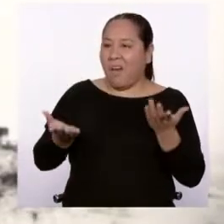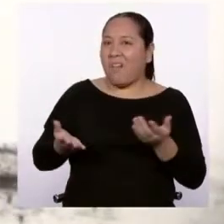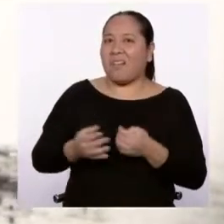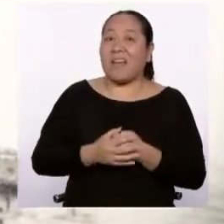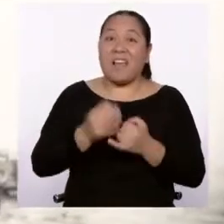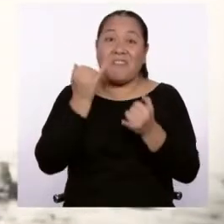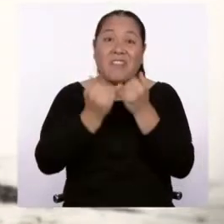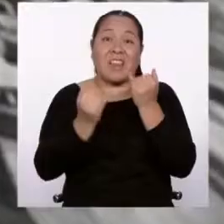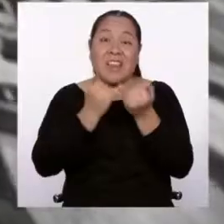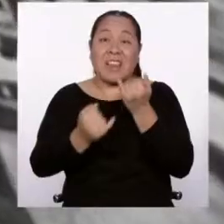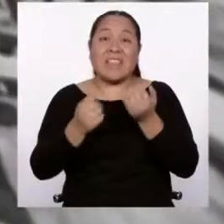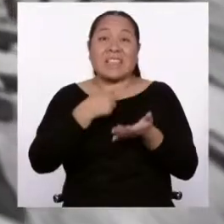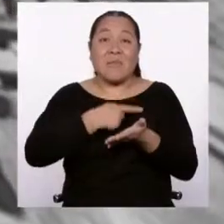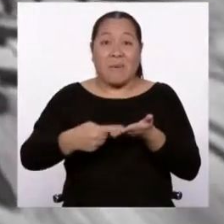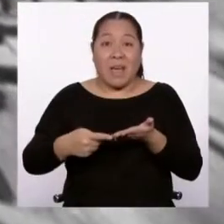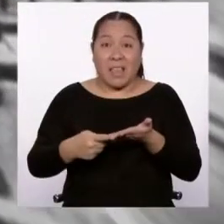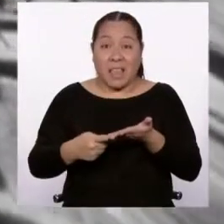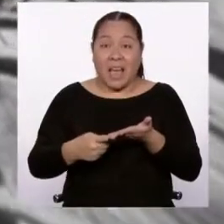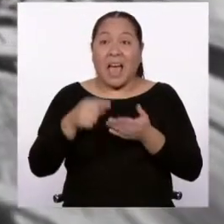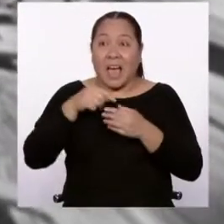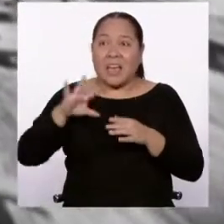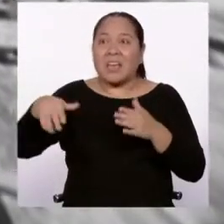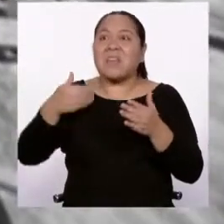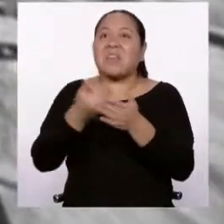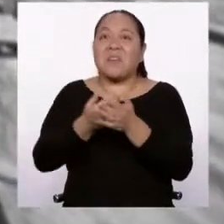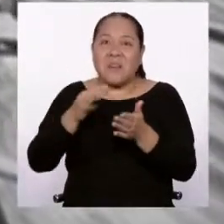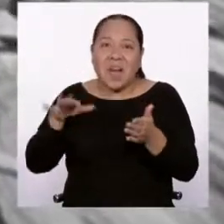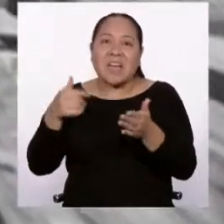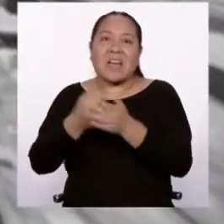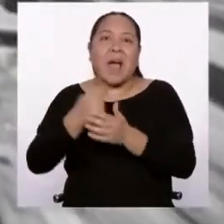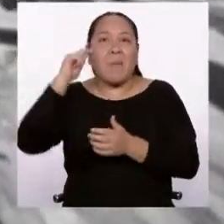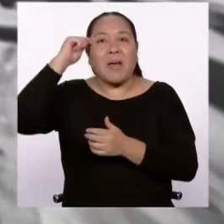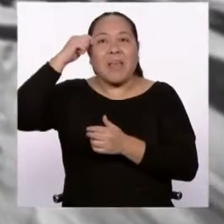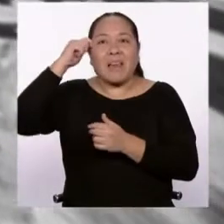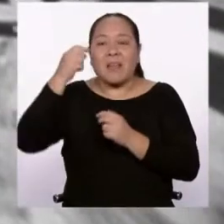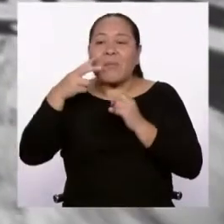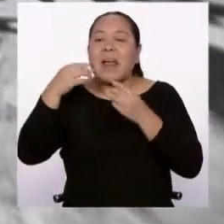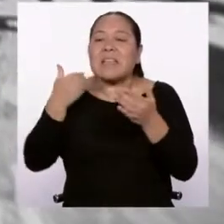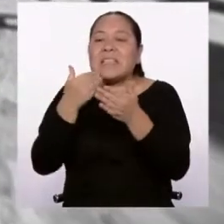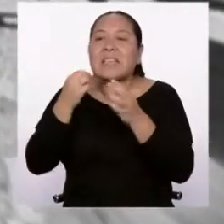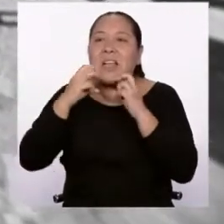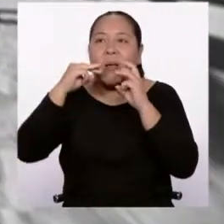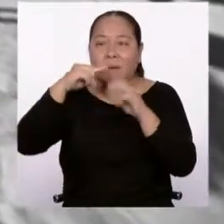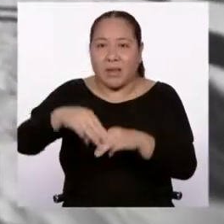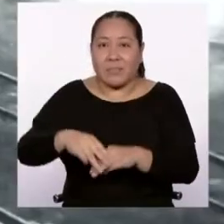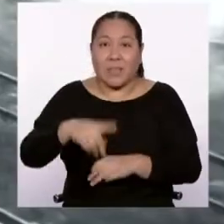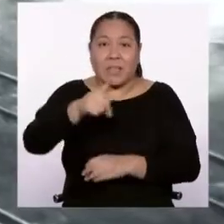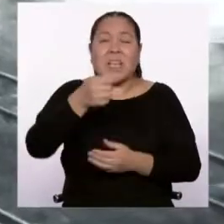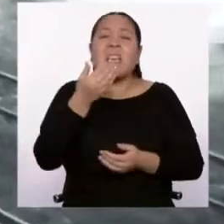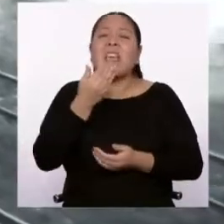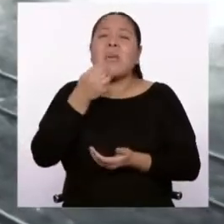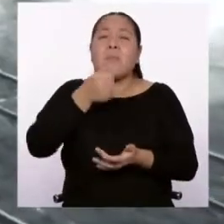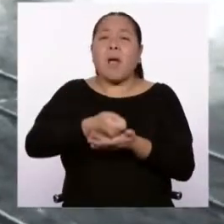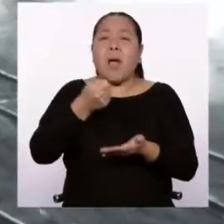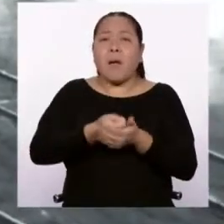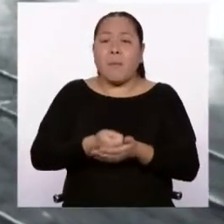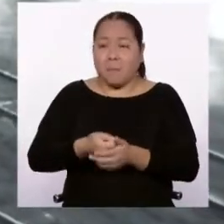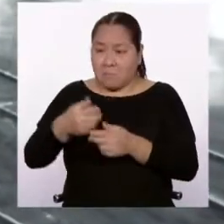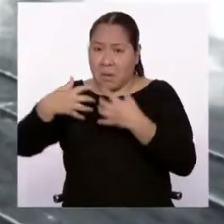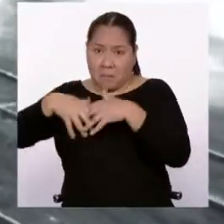¿no? En esta primera etapa, los ferrocarriles fueron construidos con capitales privados, pero a partir